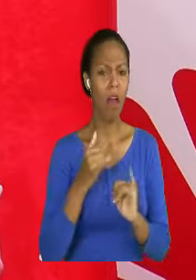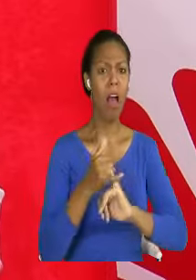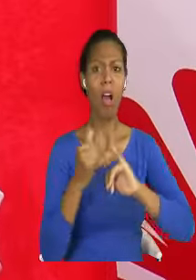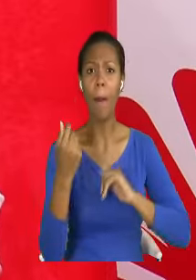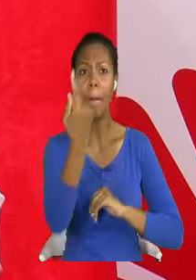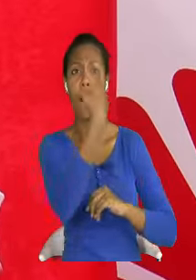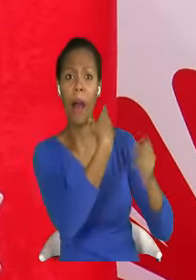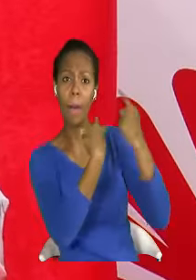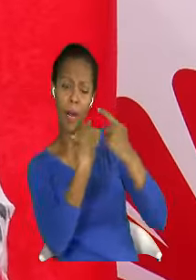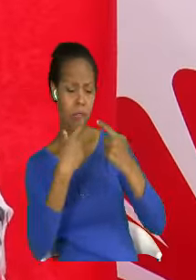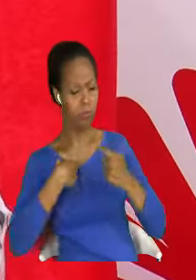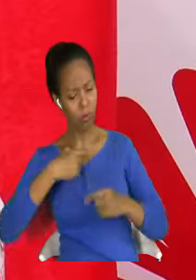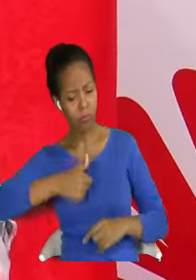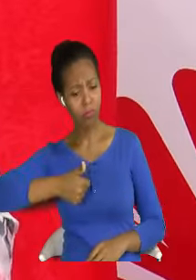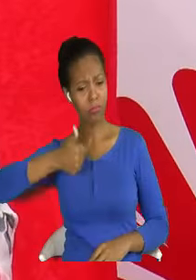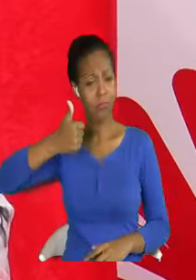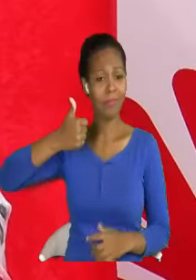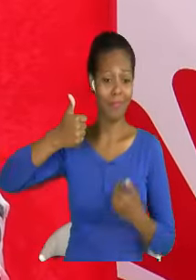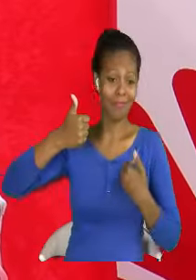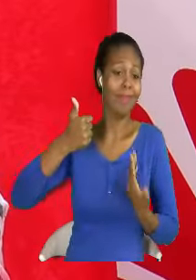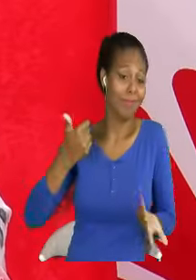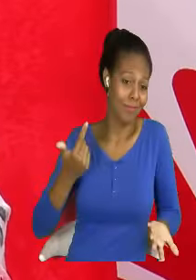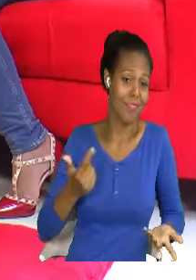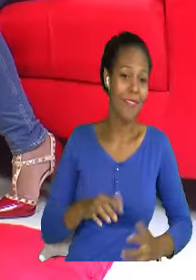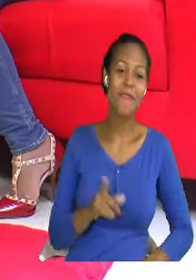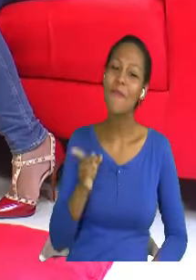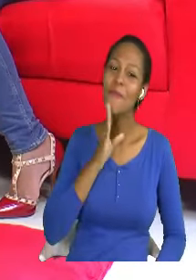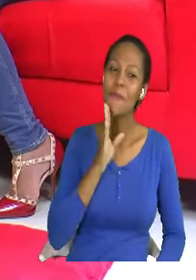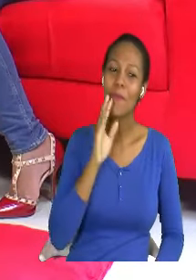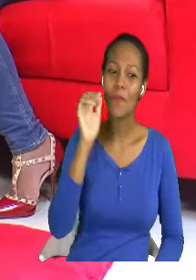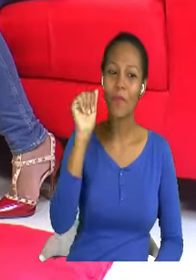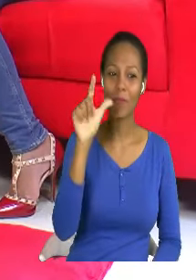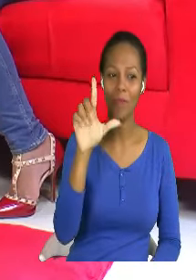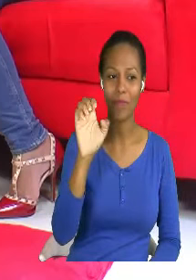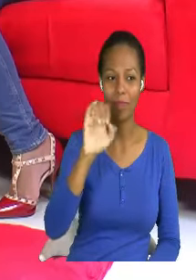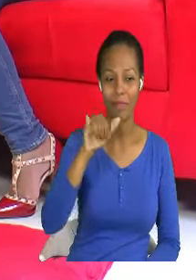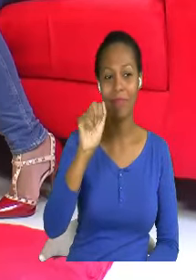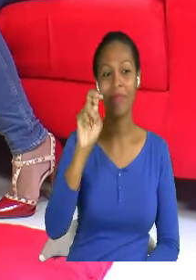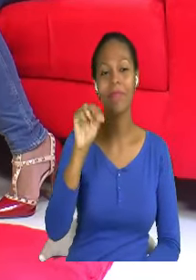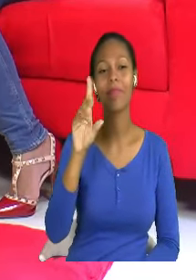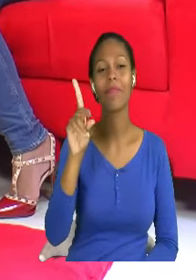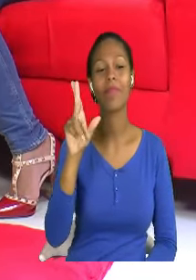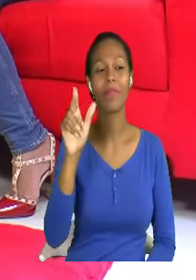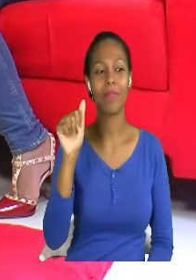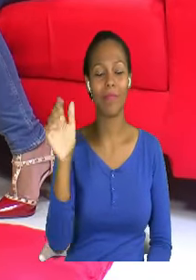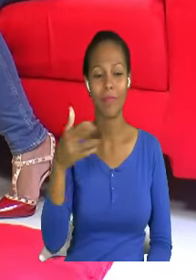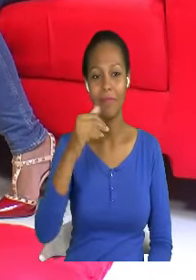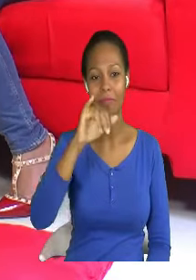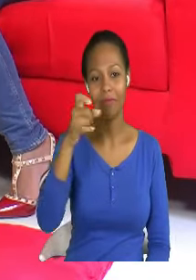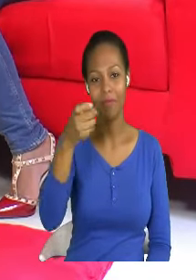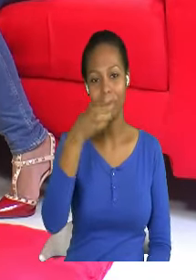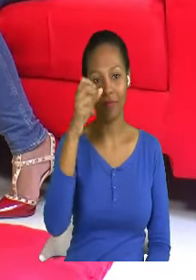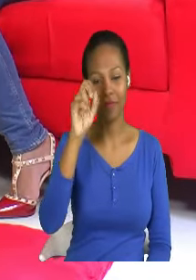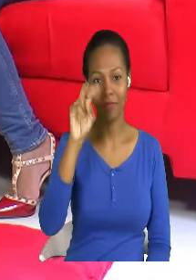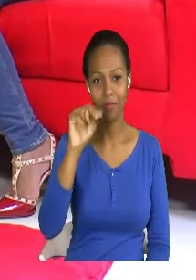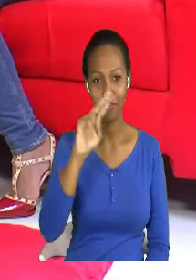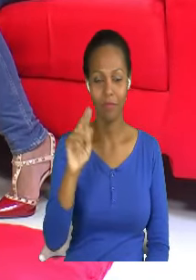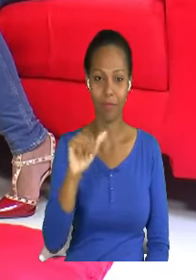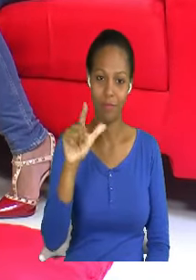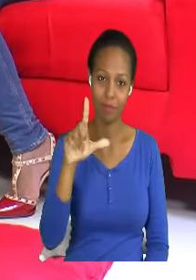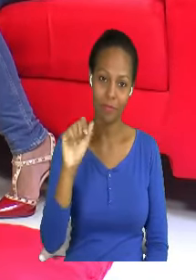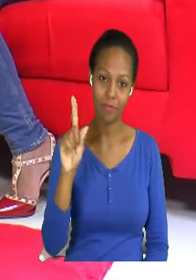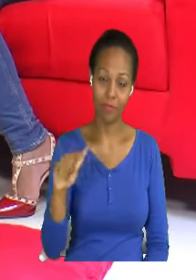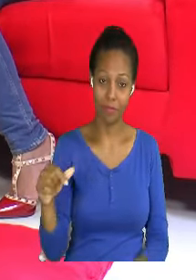su propio tiempo. Ella es Alejandra González y es la dueña y gerente de la empresa virtual, la tienda